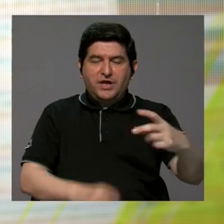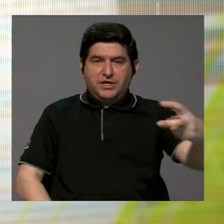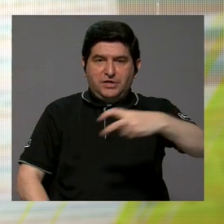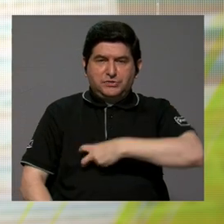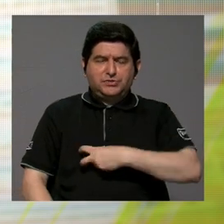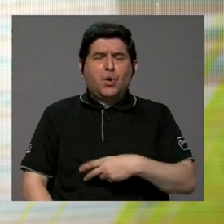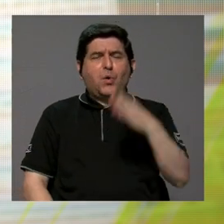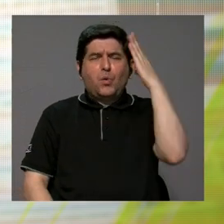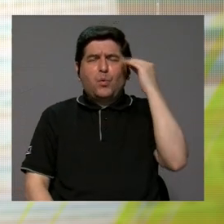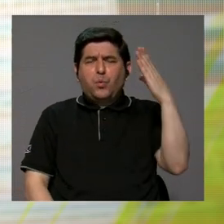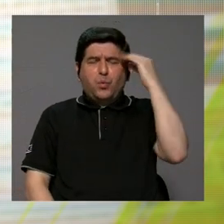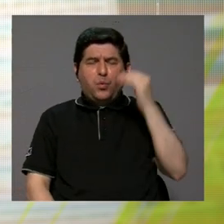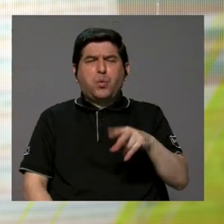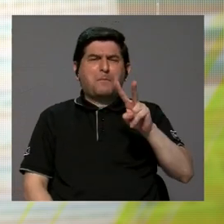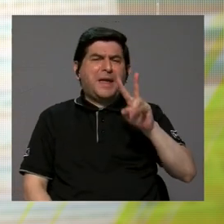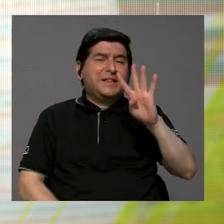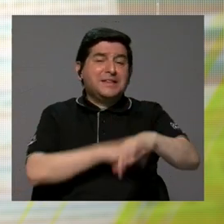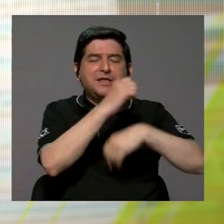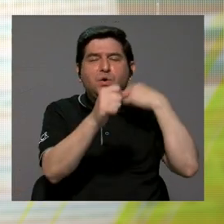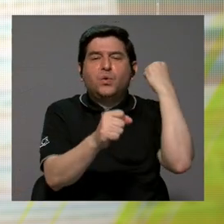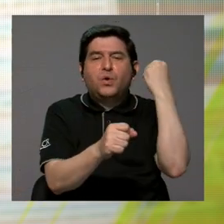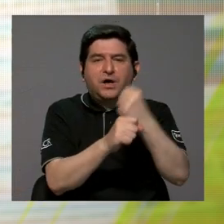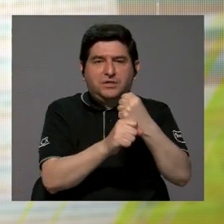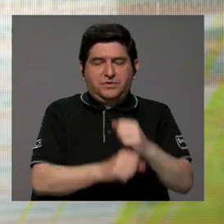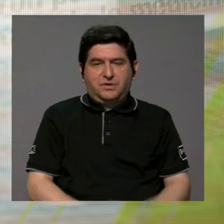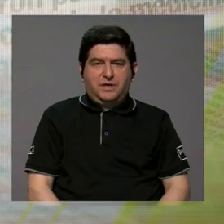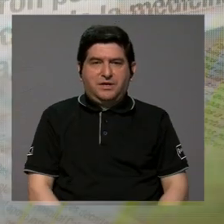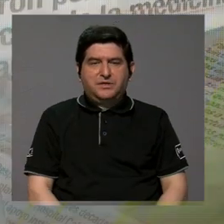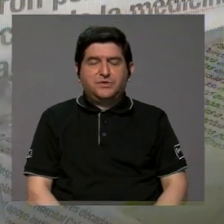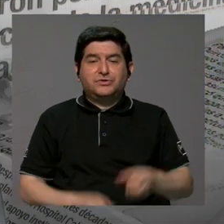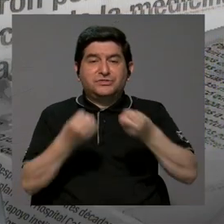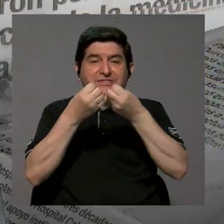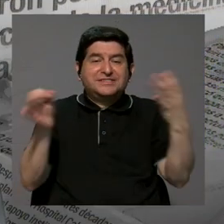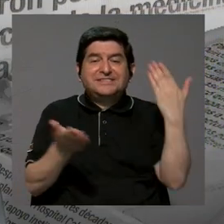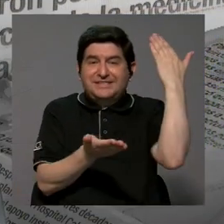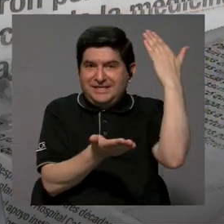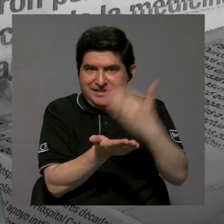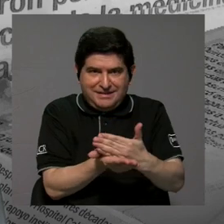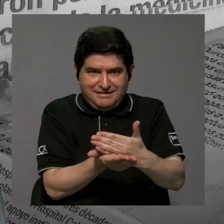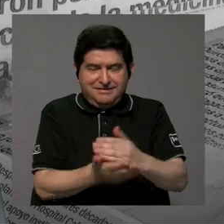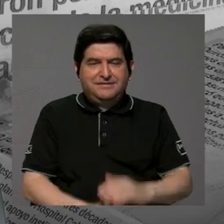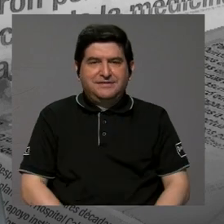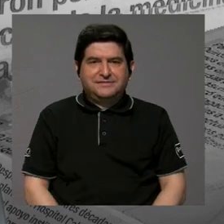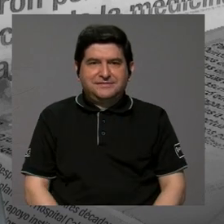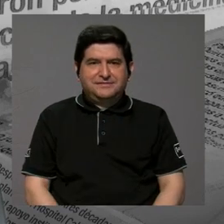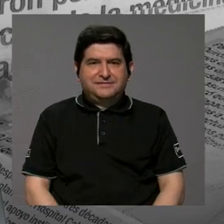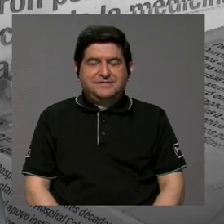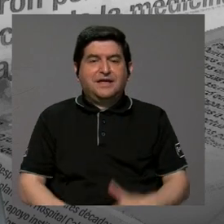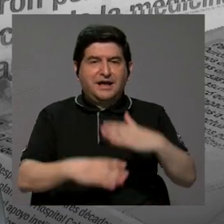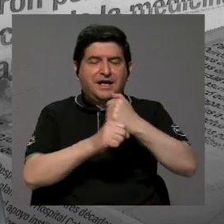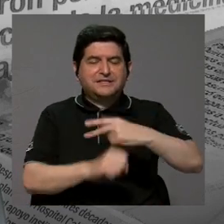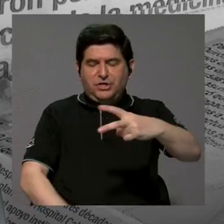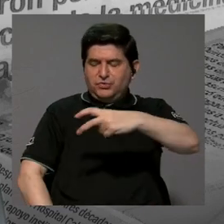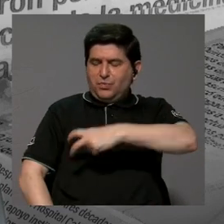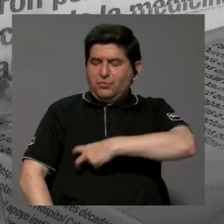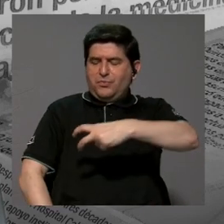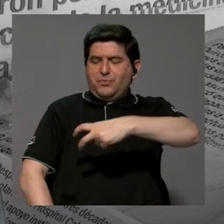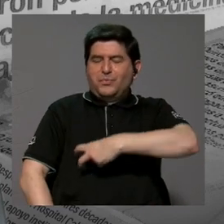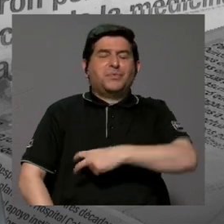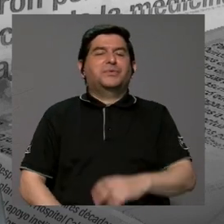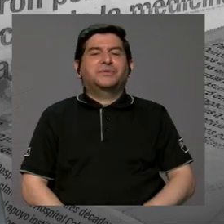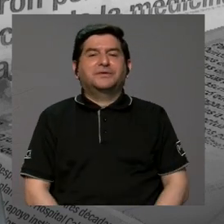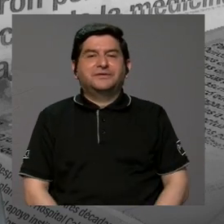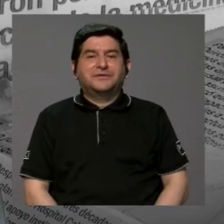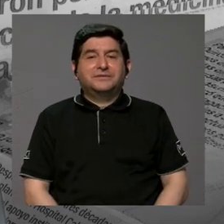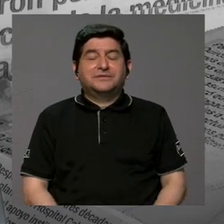con amplísima experiencia, con 24 años ininterrumpidos de realizar trasplantes,